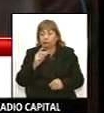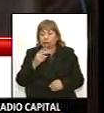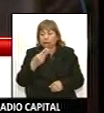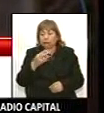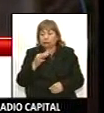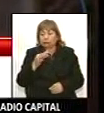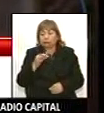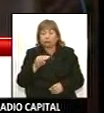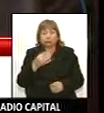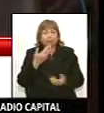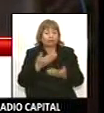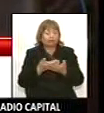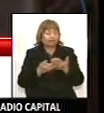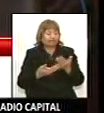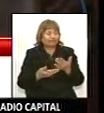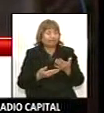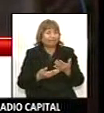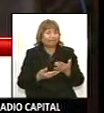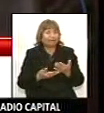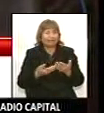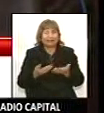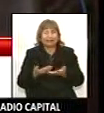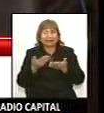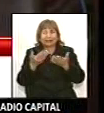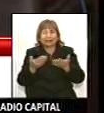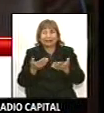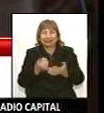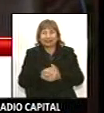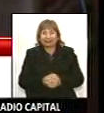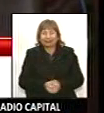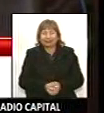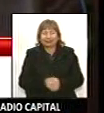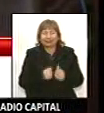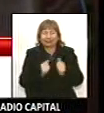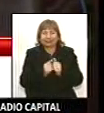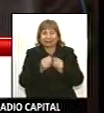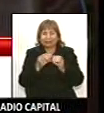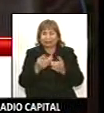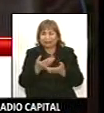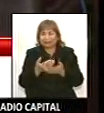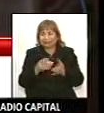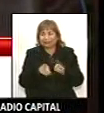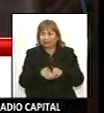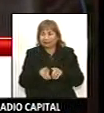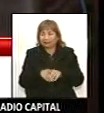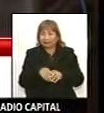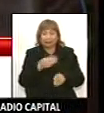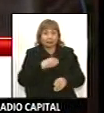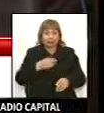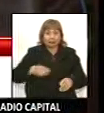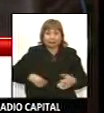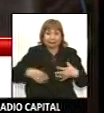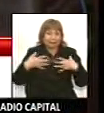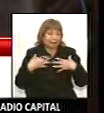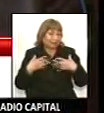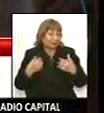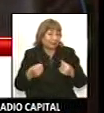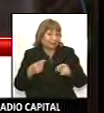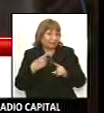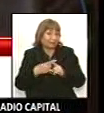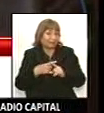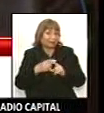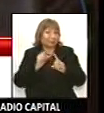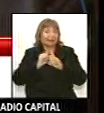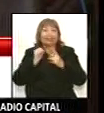a los siguientes pliegos el otorgamiento de subvenciones conforme a lo siguiente. al Ministerio de Salud a favor de la